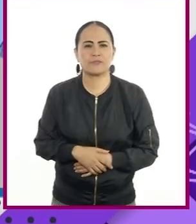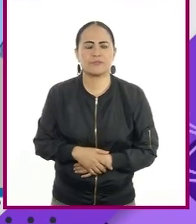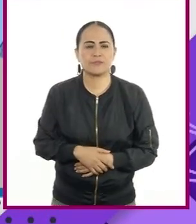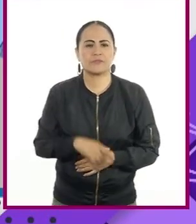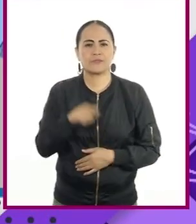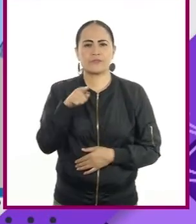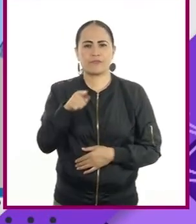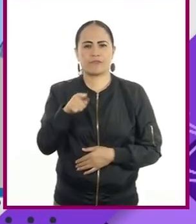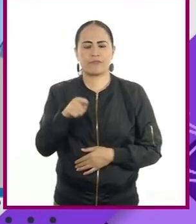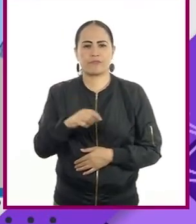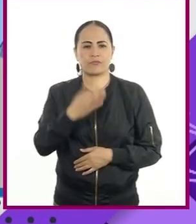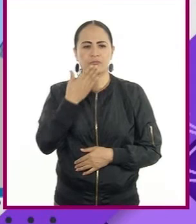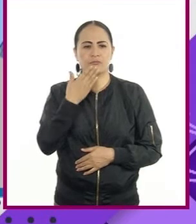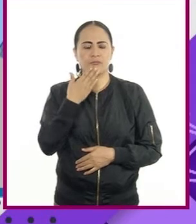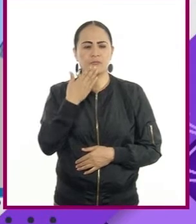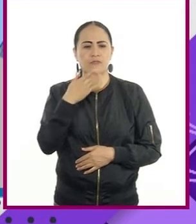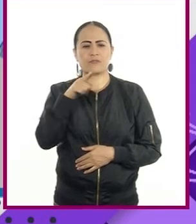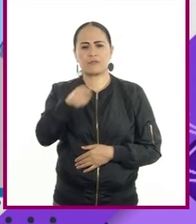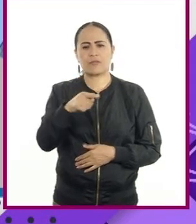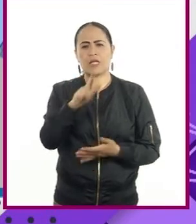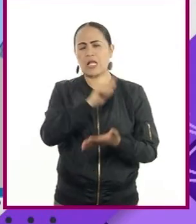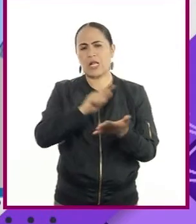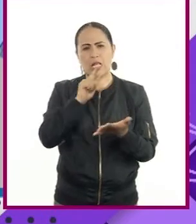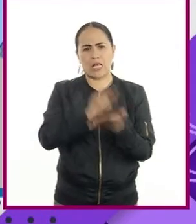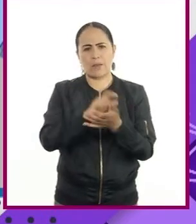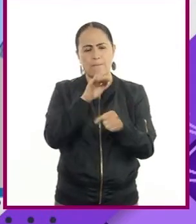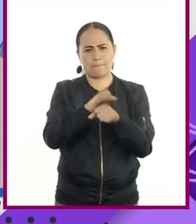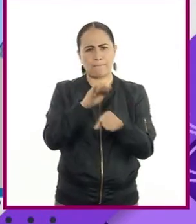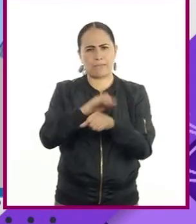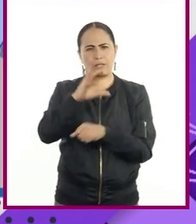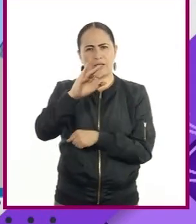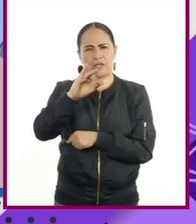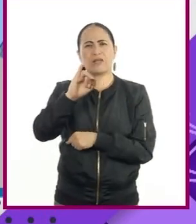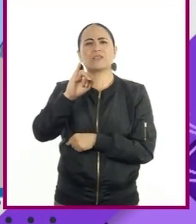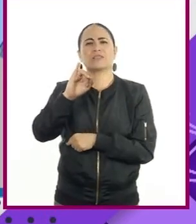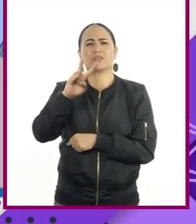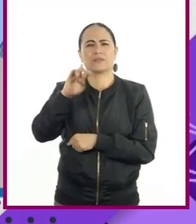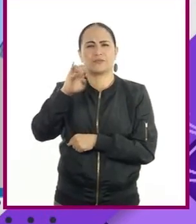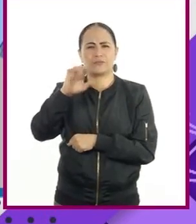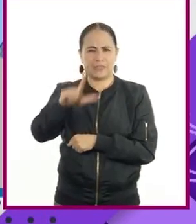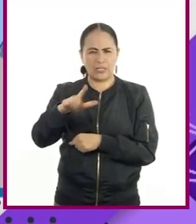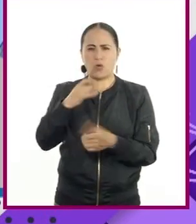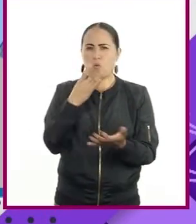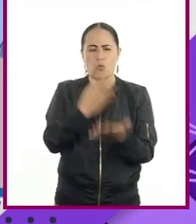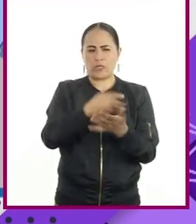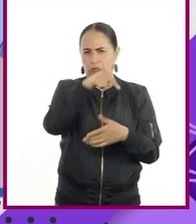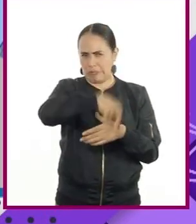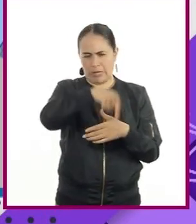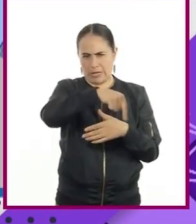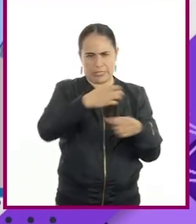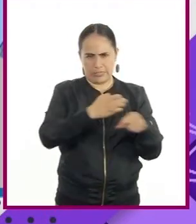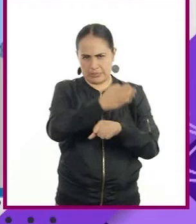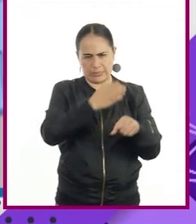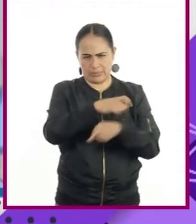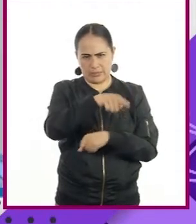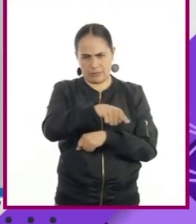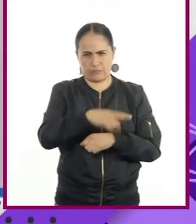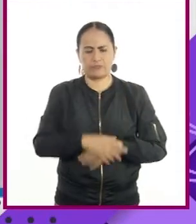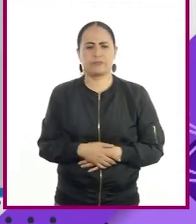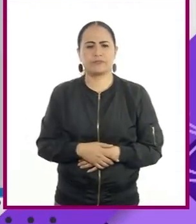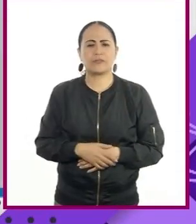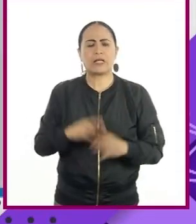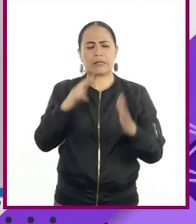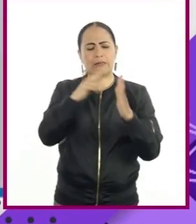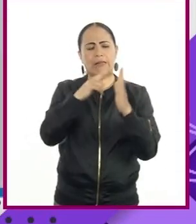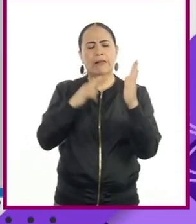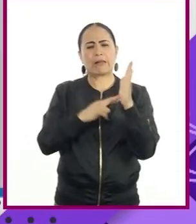Sonora, la cual aplica únicamente para esa entidad federativa. Los reglamentos son leyes de menor